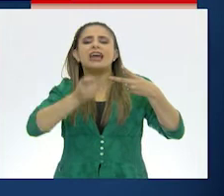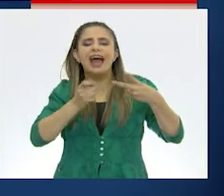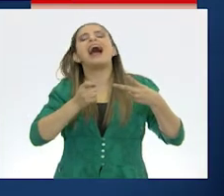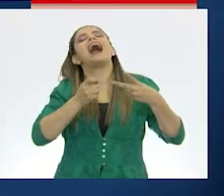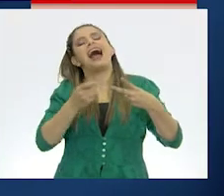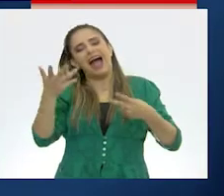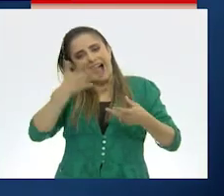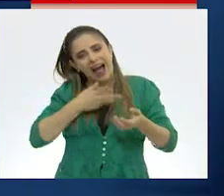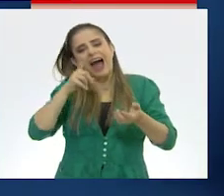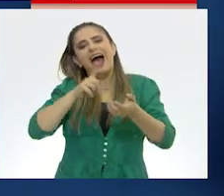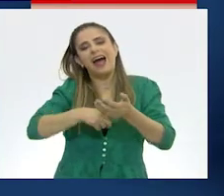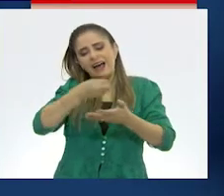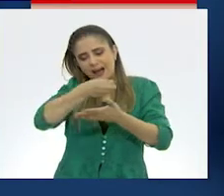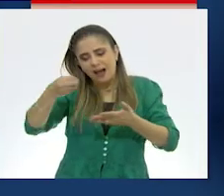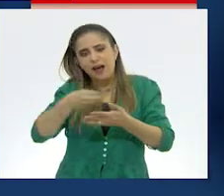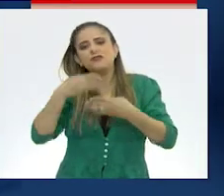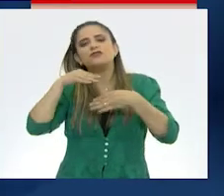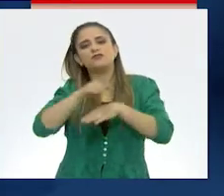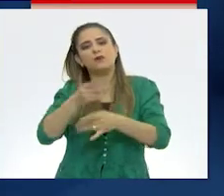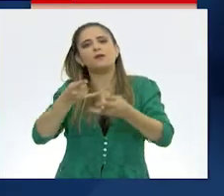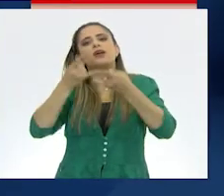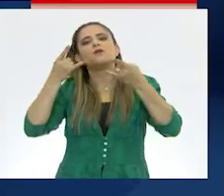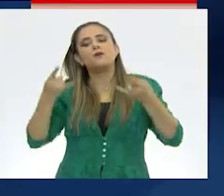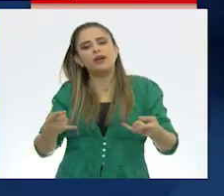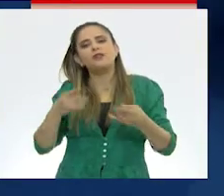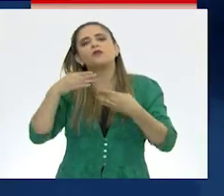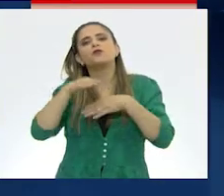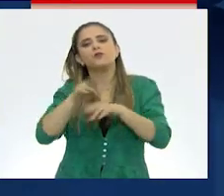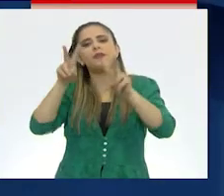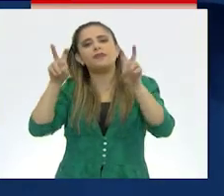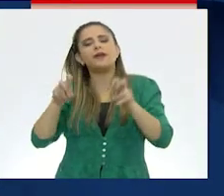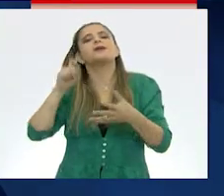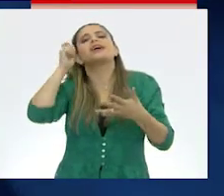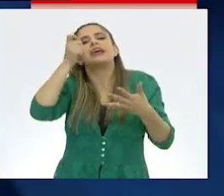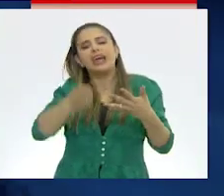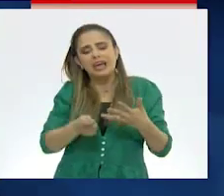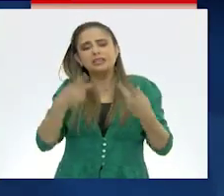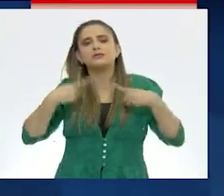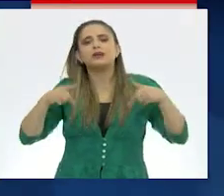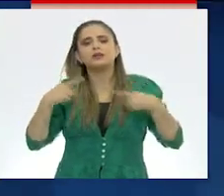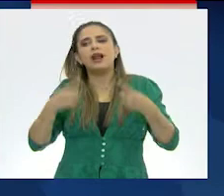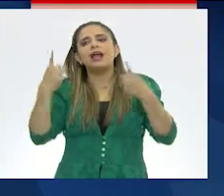detalles fundamentales relacionados con los acontecimientos y los personajes.